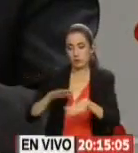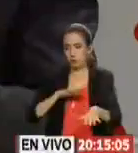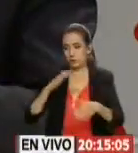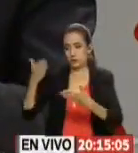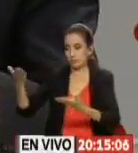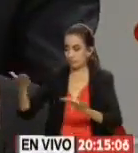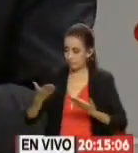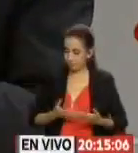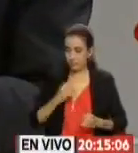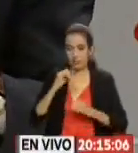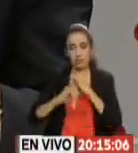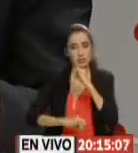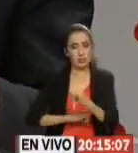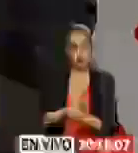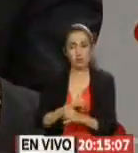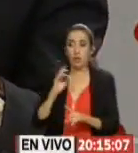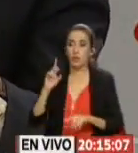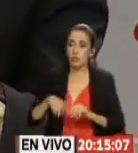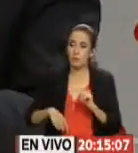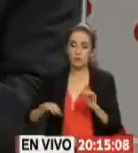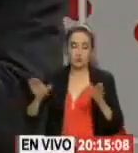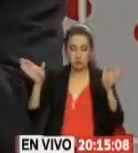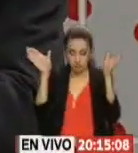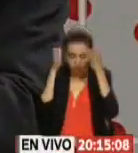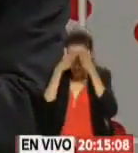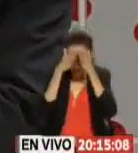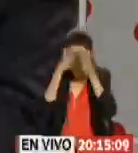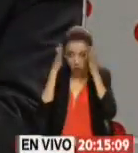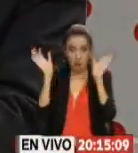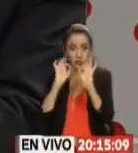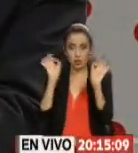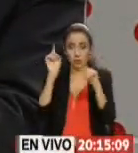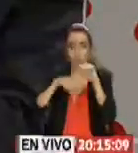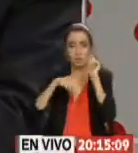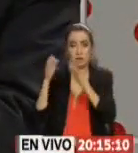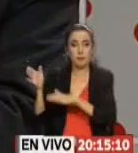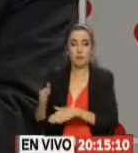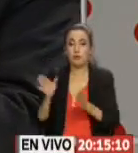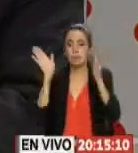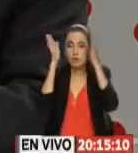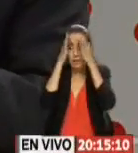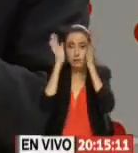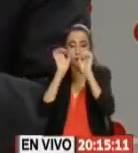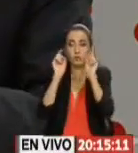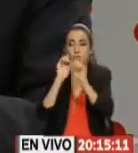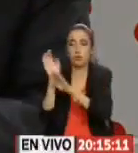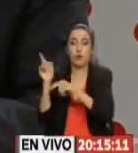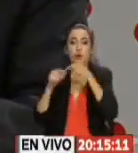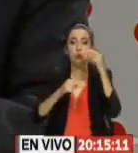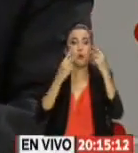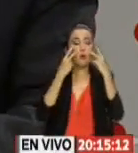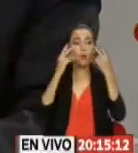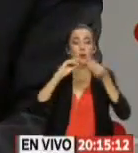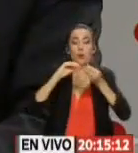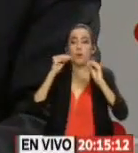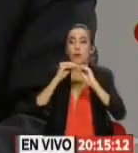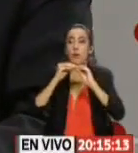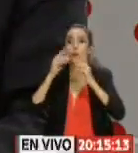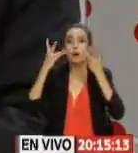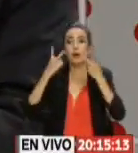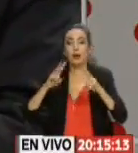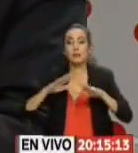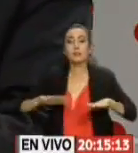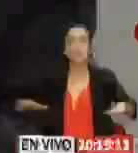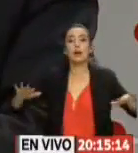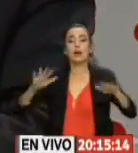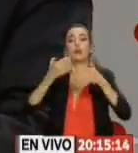bienvenidas. Es decir, no podemos cerrarnos tampoco al trabajo que está haciendo el Grupo de Contacto, al trabajo que está haciendo el Grupo de Lima, al trabajo